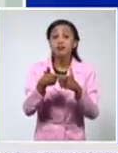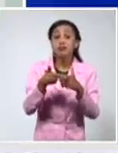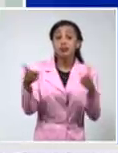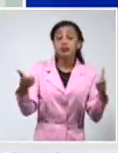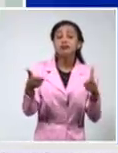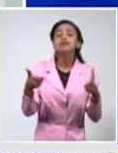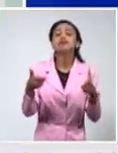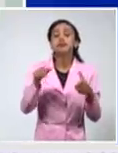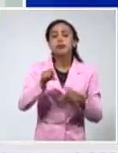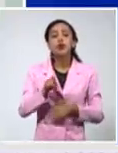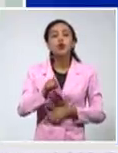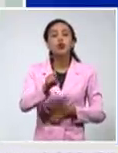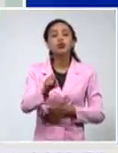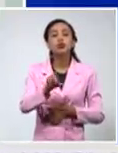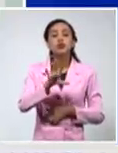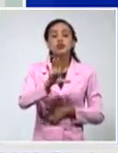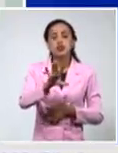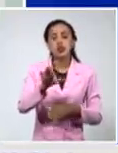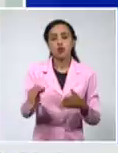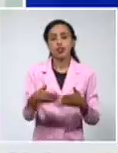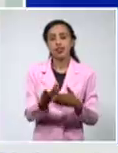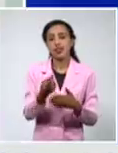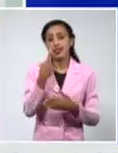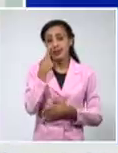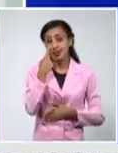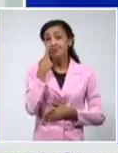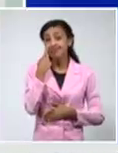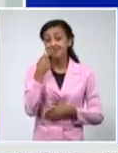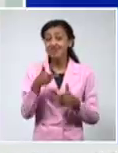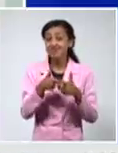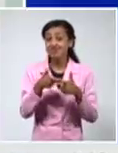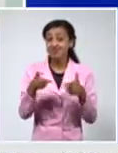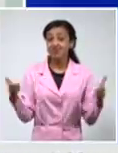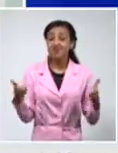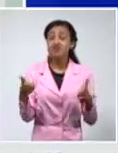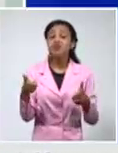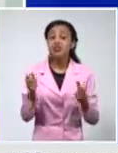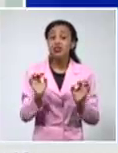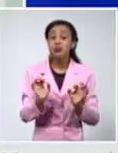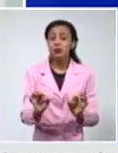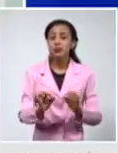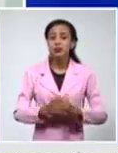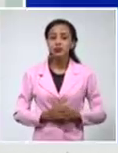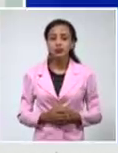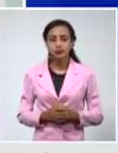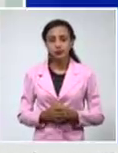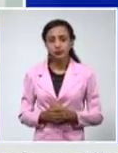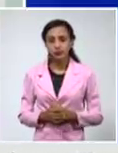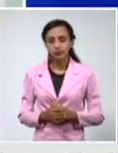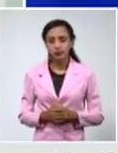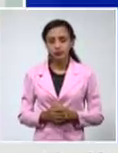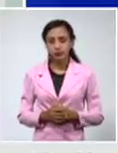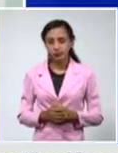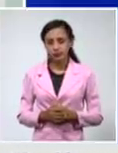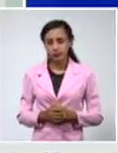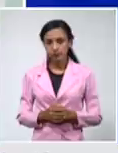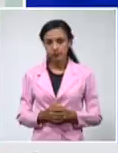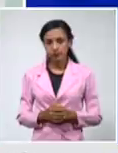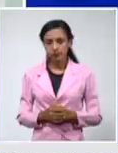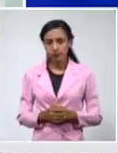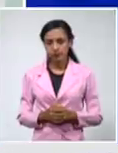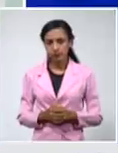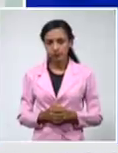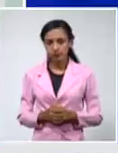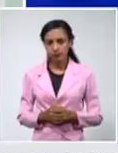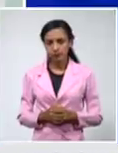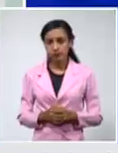los últimos 5 días. Se puede apreciar por las barras que es una cifra